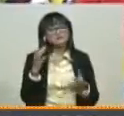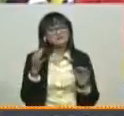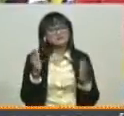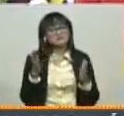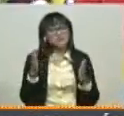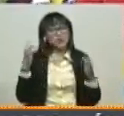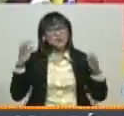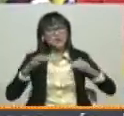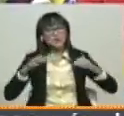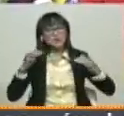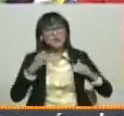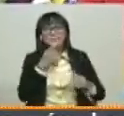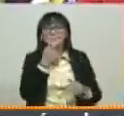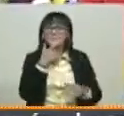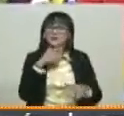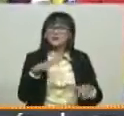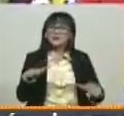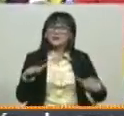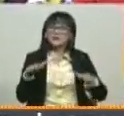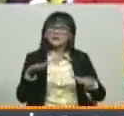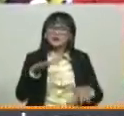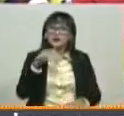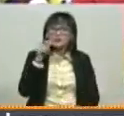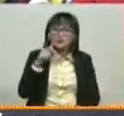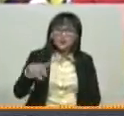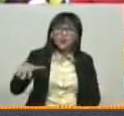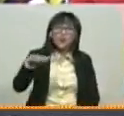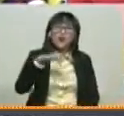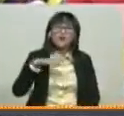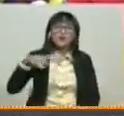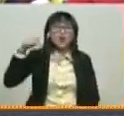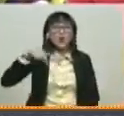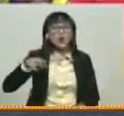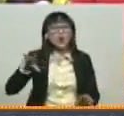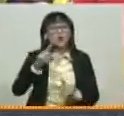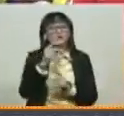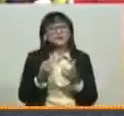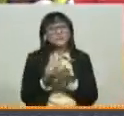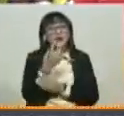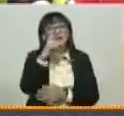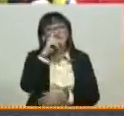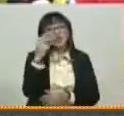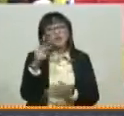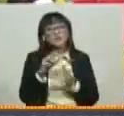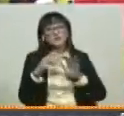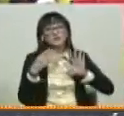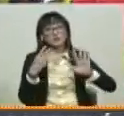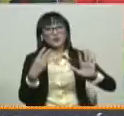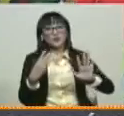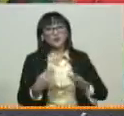tarde hermosa, esta tarde de pueblo, hoy 11 de mayo del año 2018.